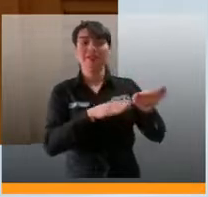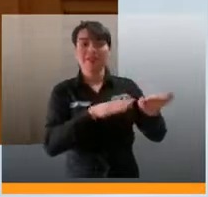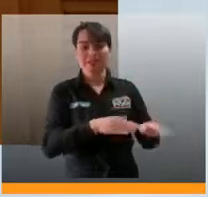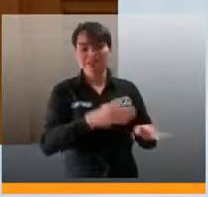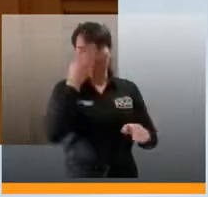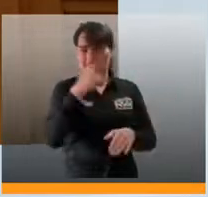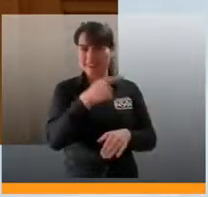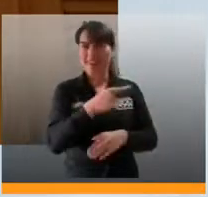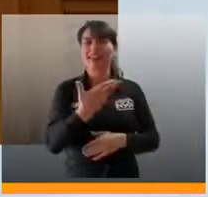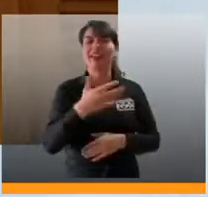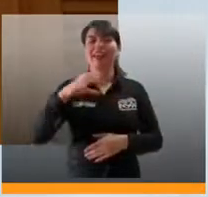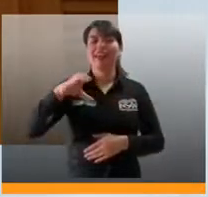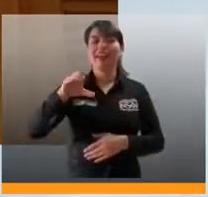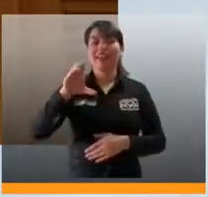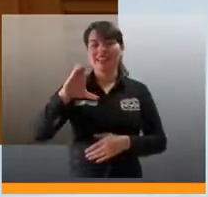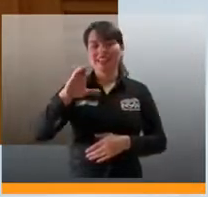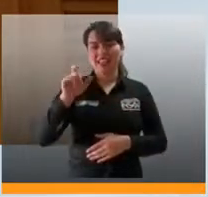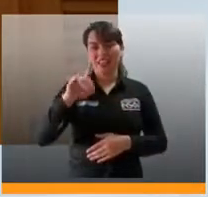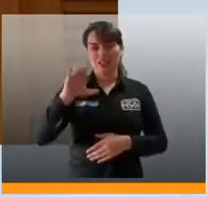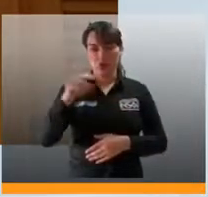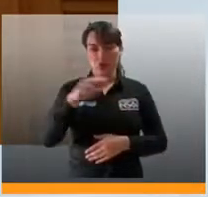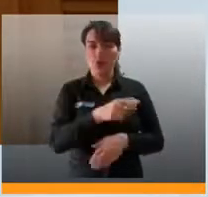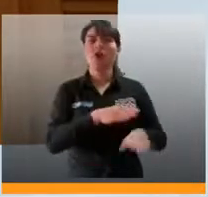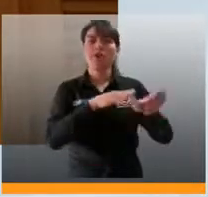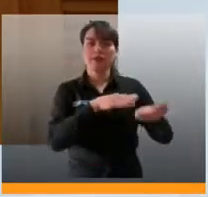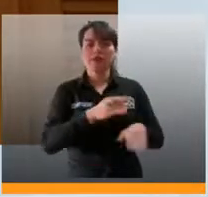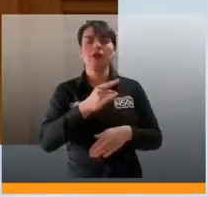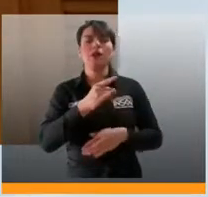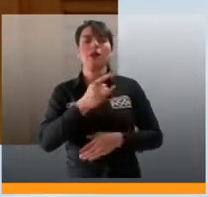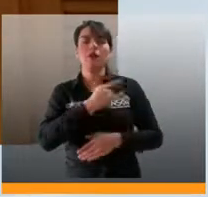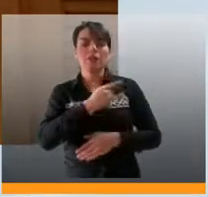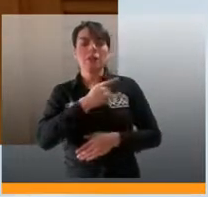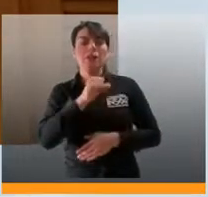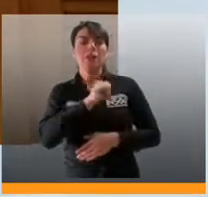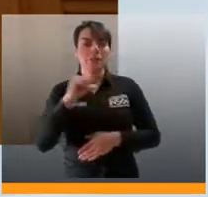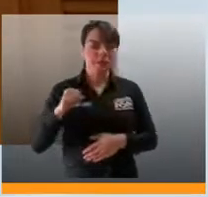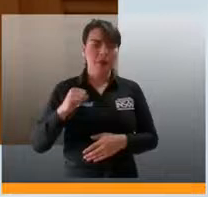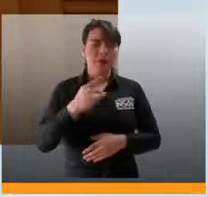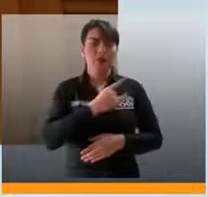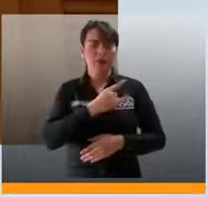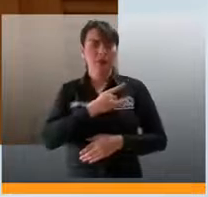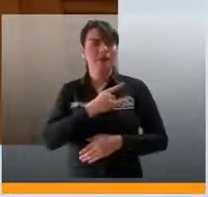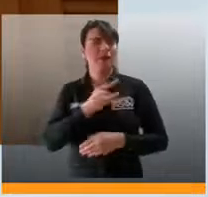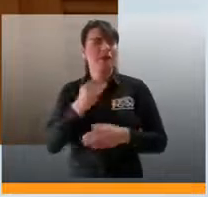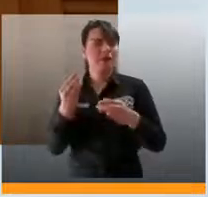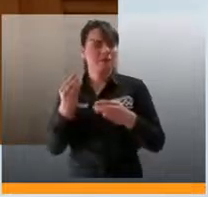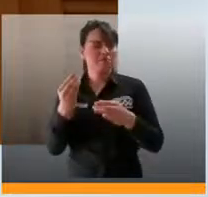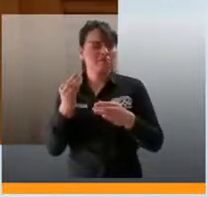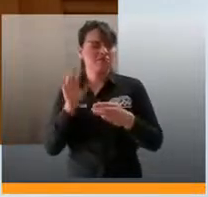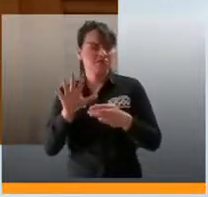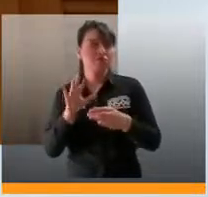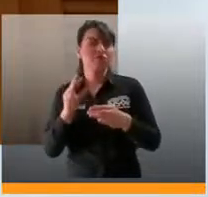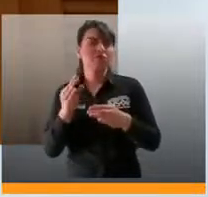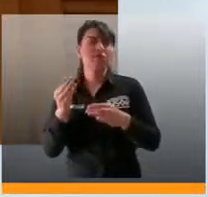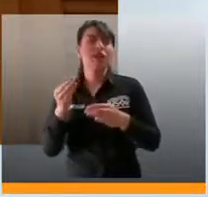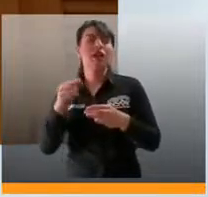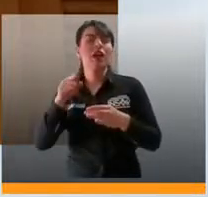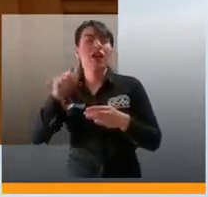de las universidades privadas en el país. Esta es una discusión que usted también ha